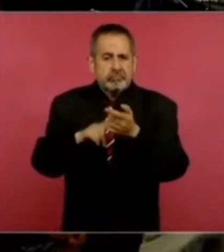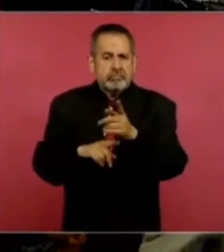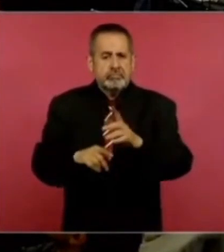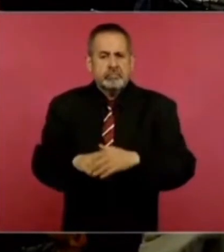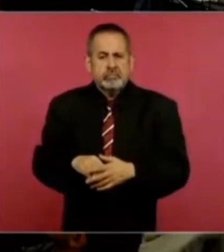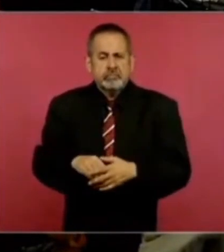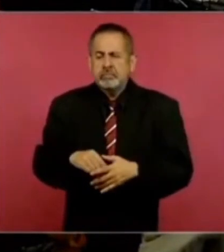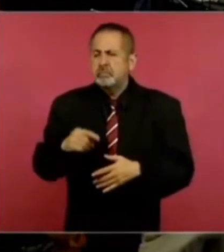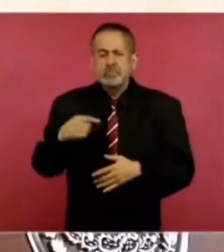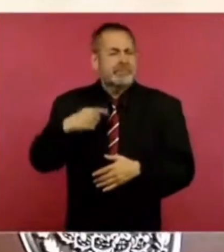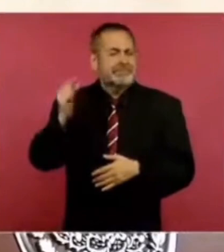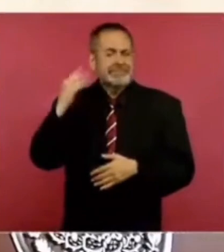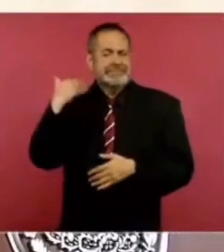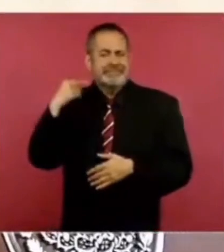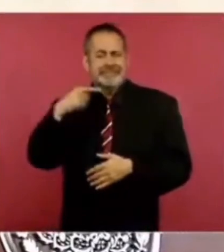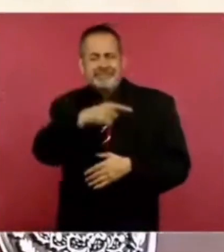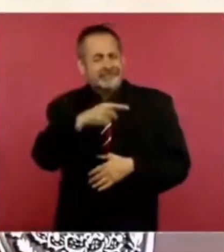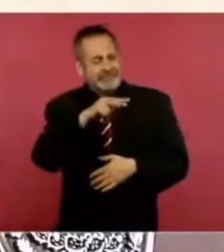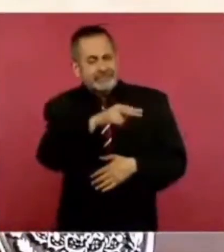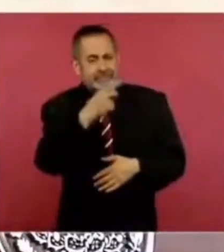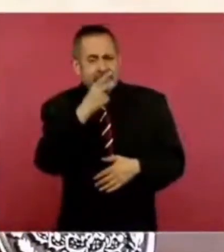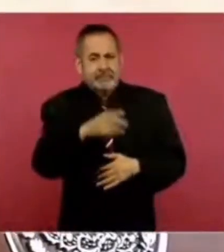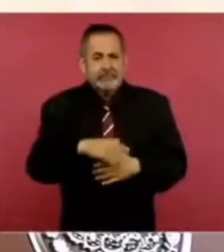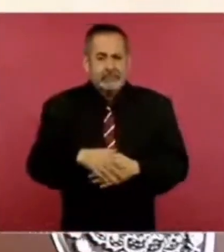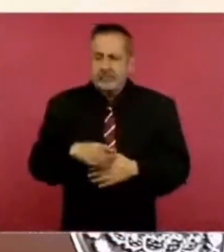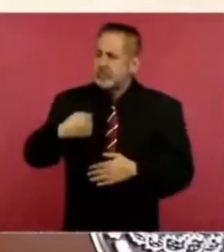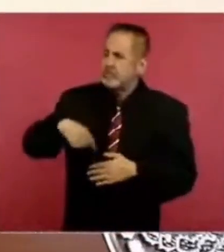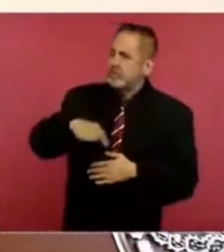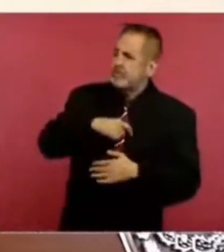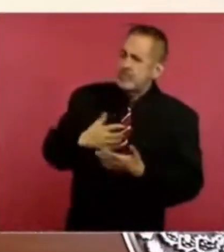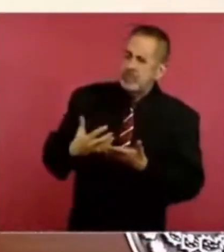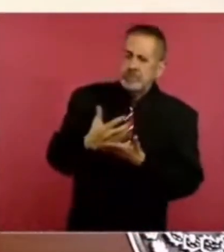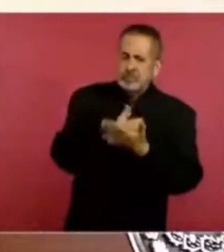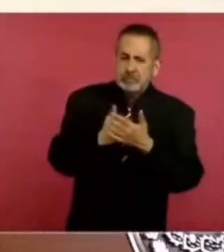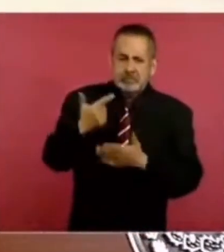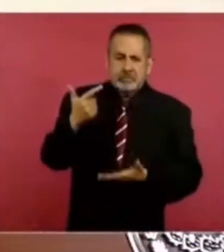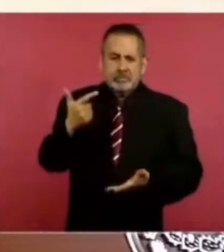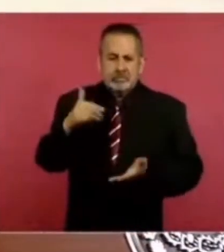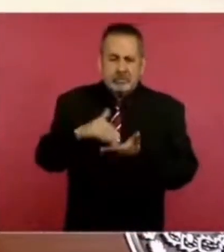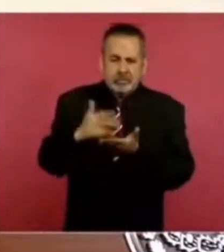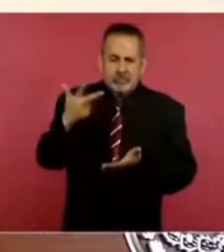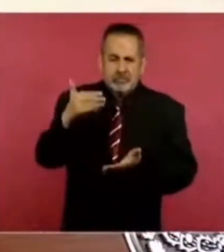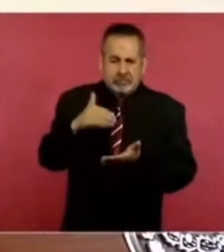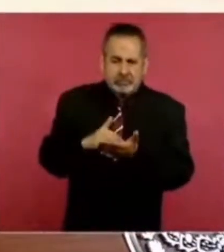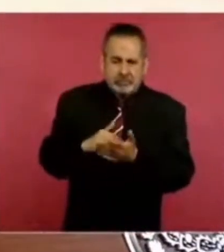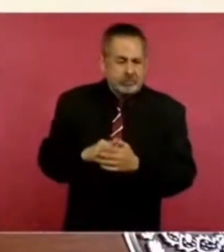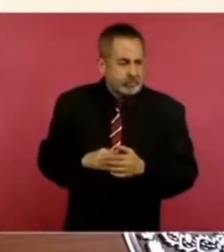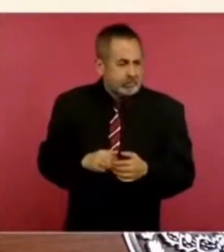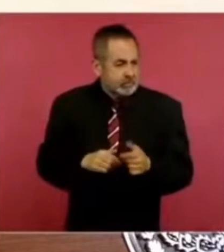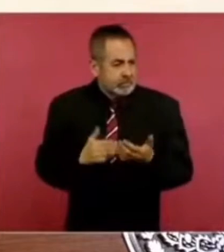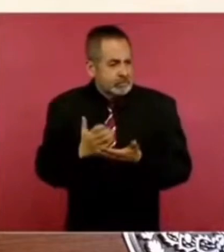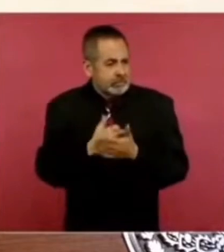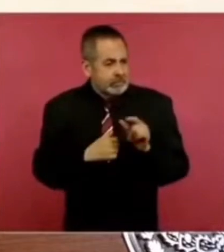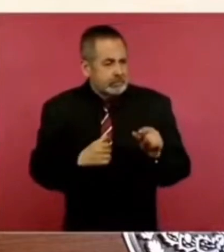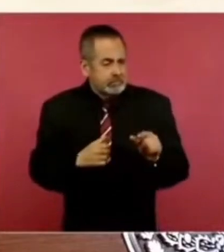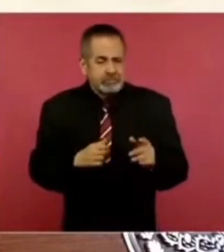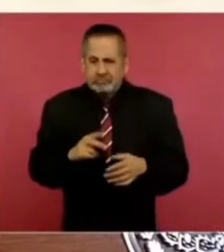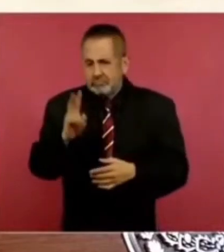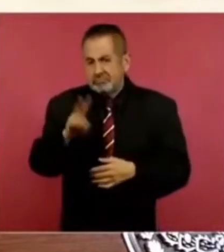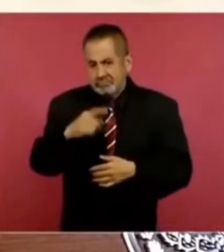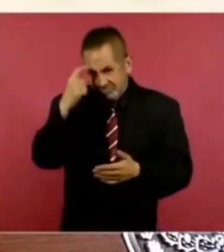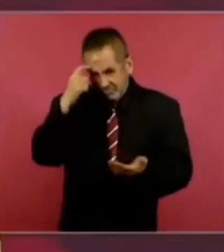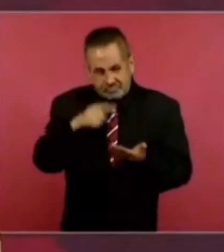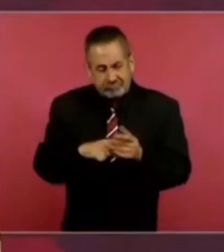Escuchaba yo un trabajador ahora que decía, es que nosotros ganamos 7, 8 mil pesos, y lo creo.